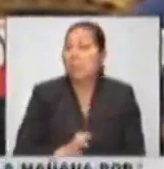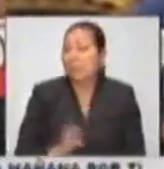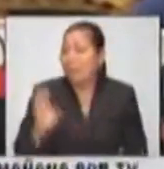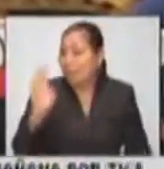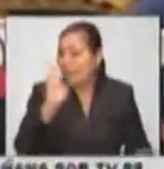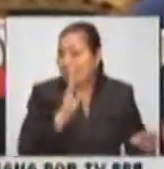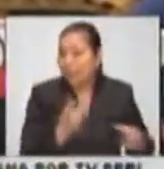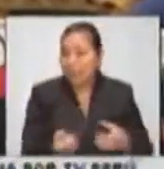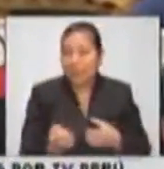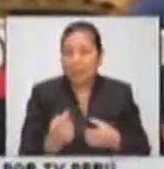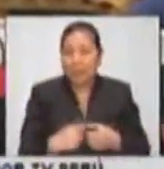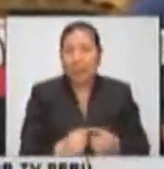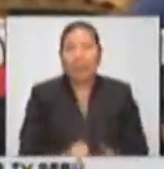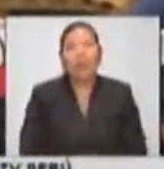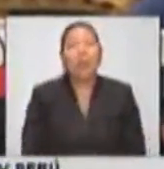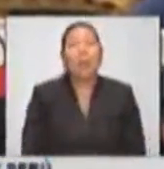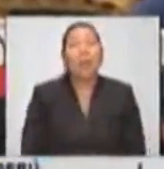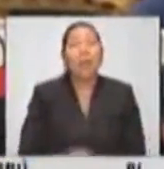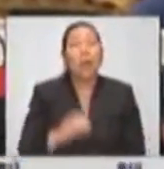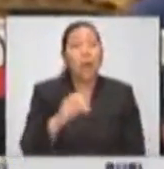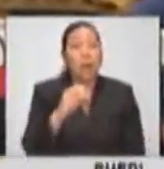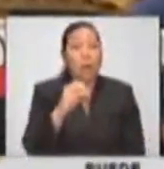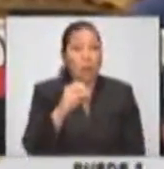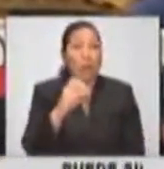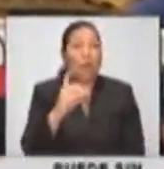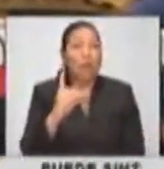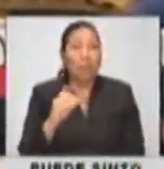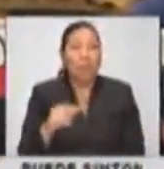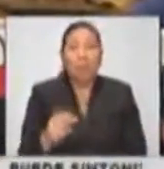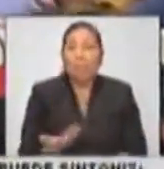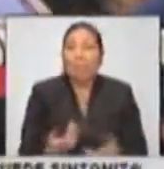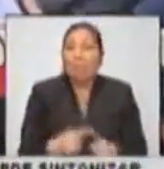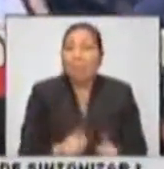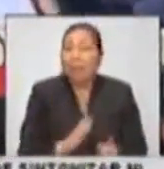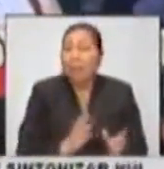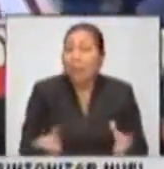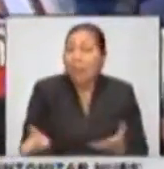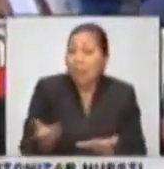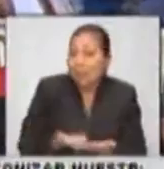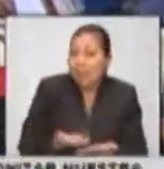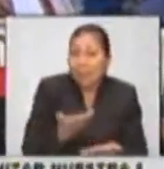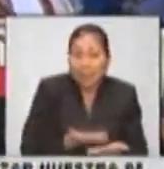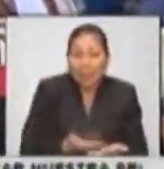preocupados de integrarnos a la OCDE, pero el sector privado no nos acompaña en adoptar